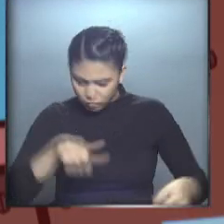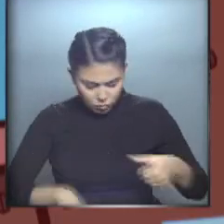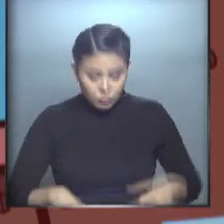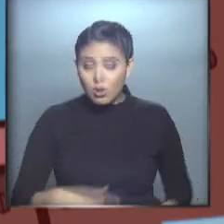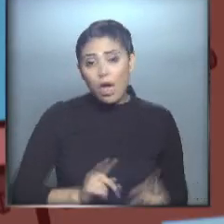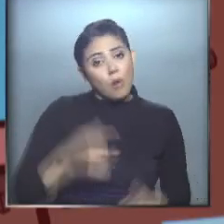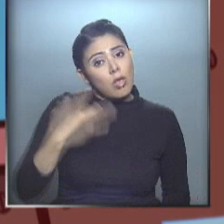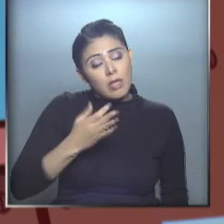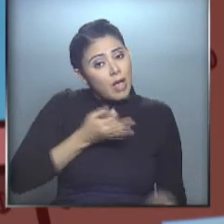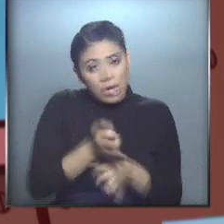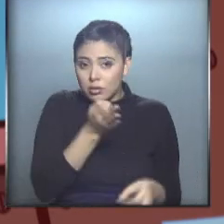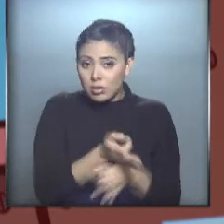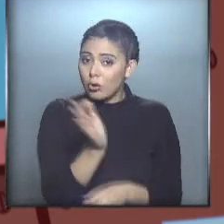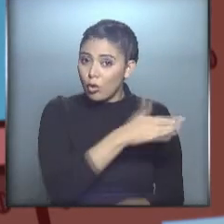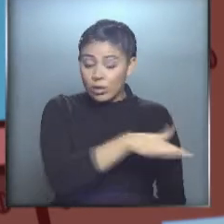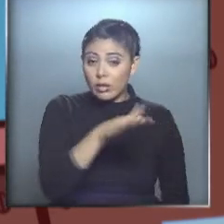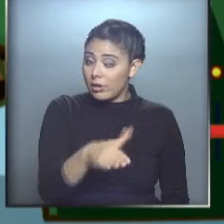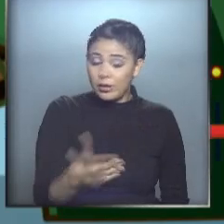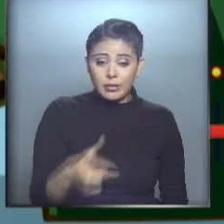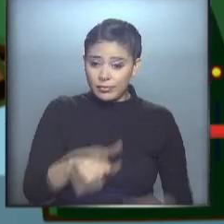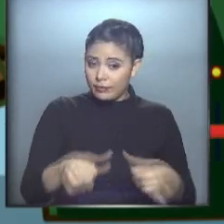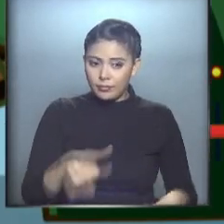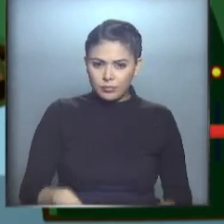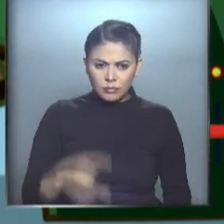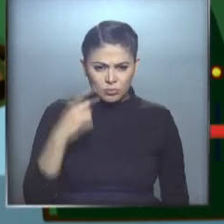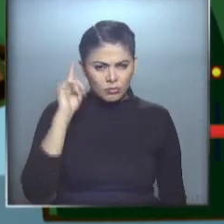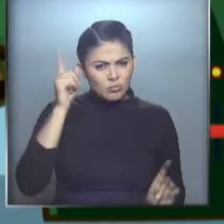Alguien tiene que ponerle límites a estos niños.